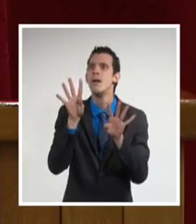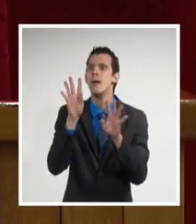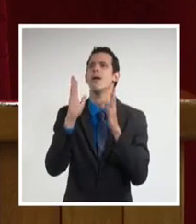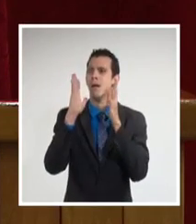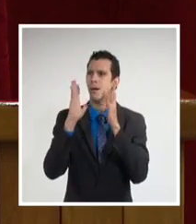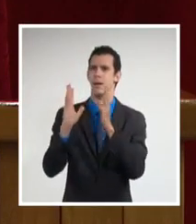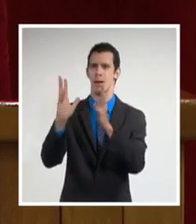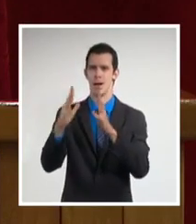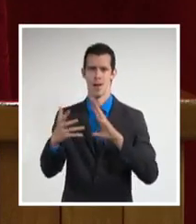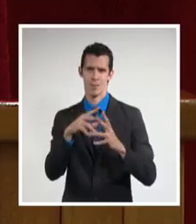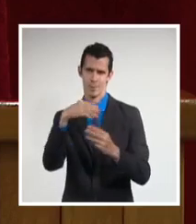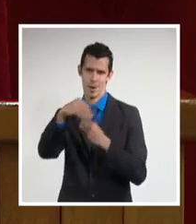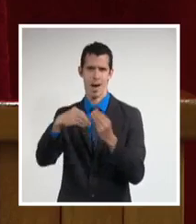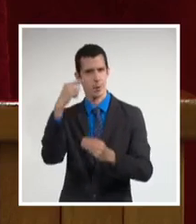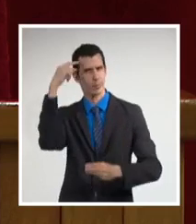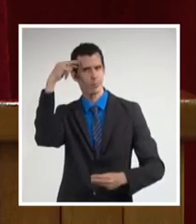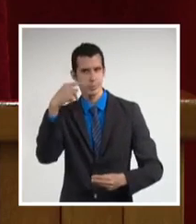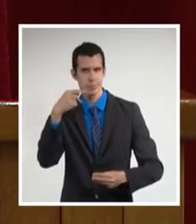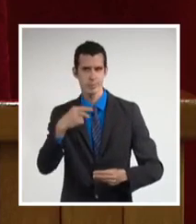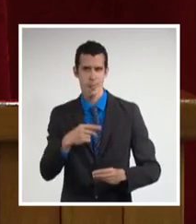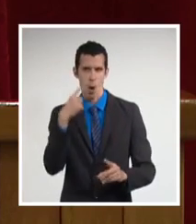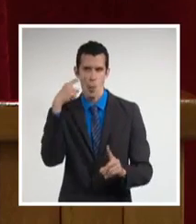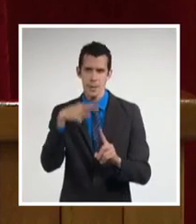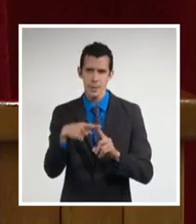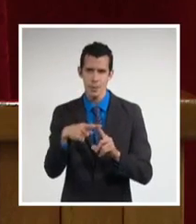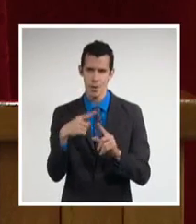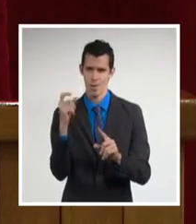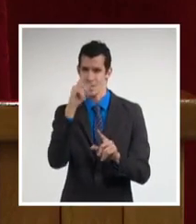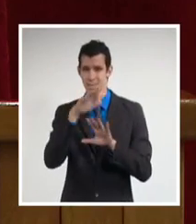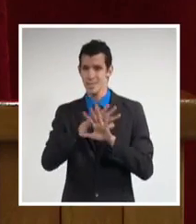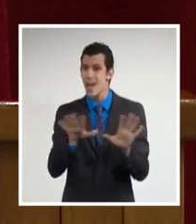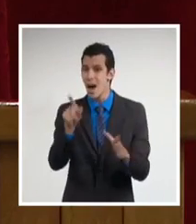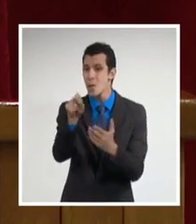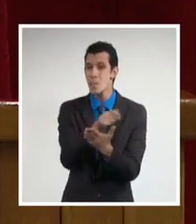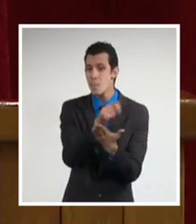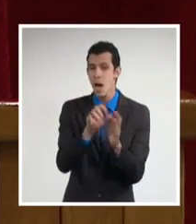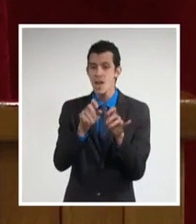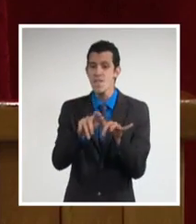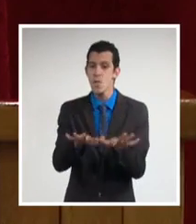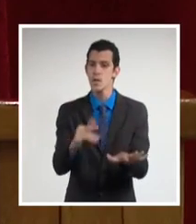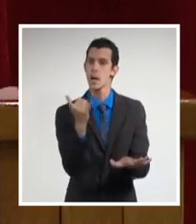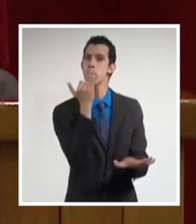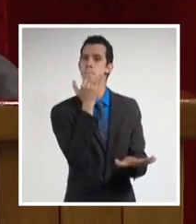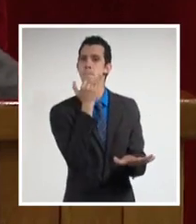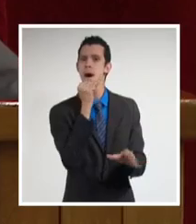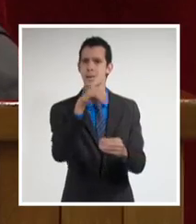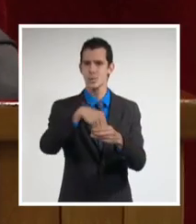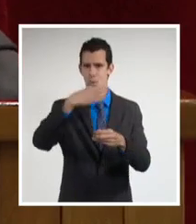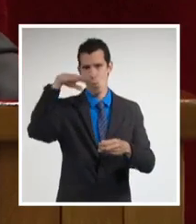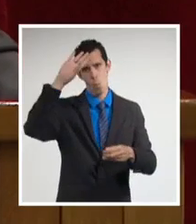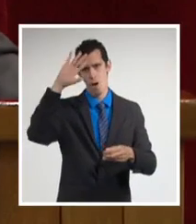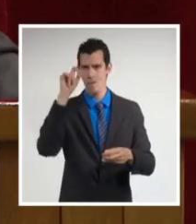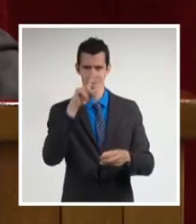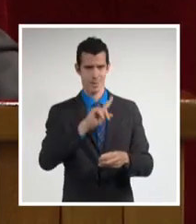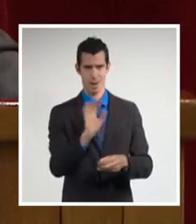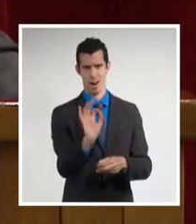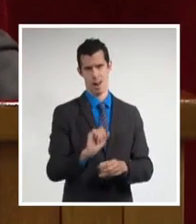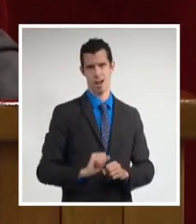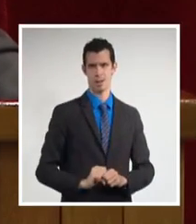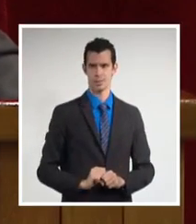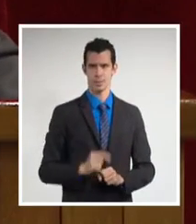en marcha un plan desestabilizador que aún no ha cesado. Ese plan debía alcanzar su clímax el 15